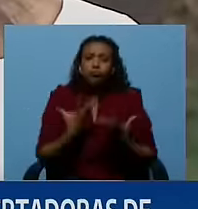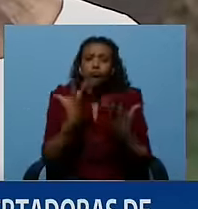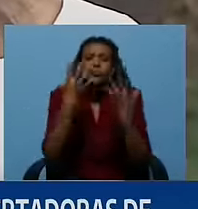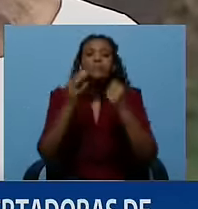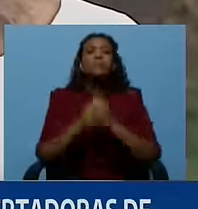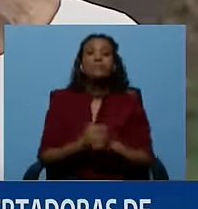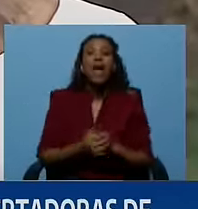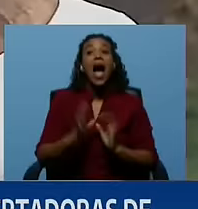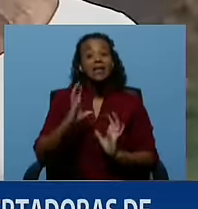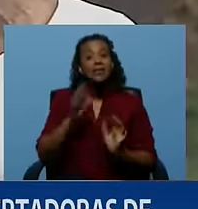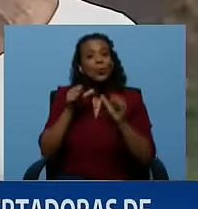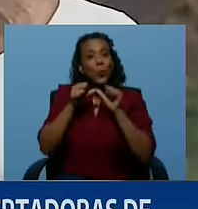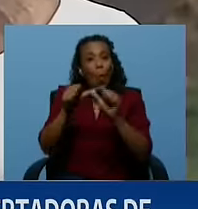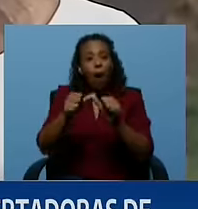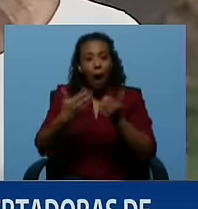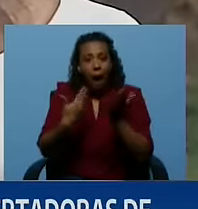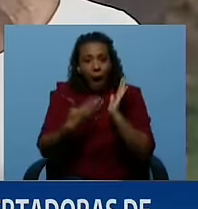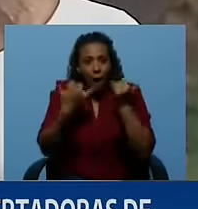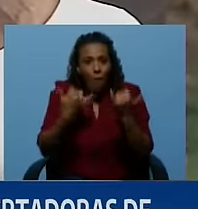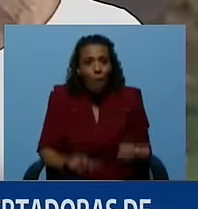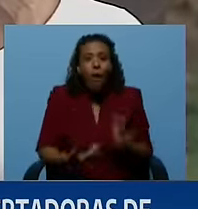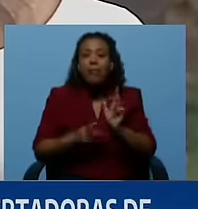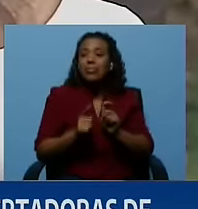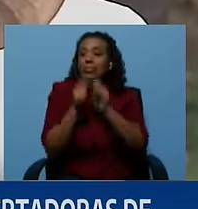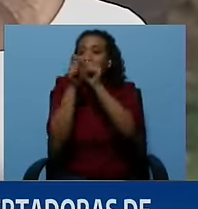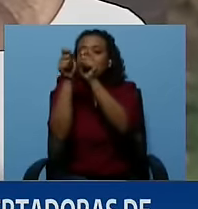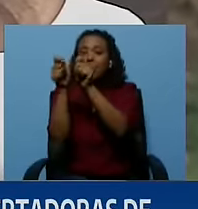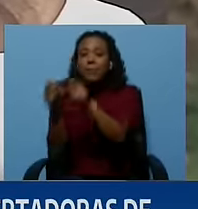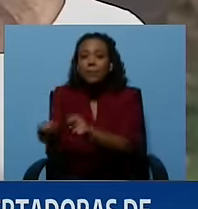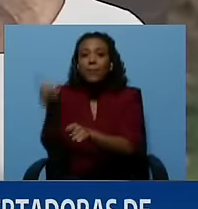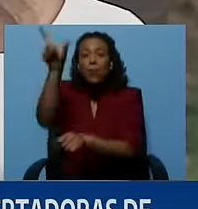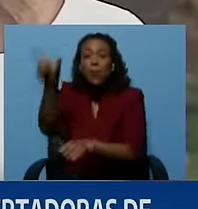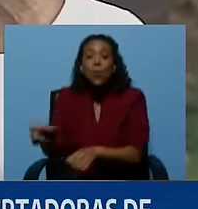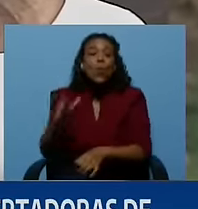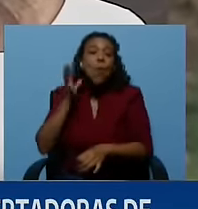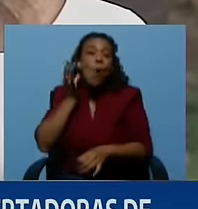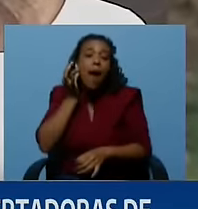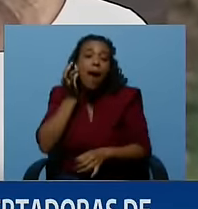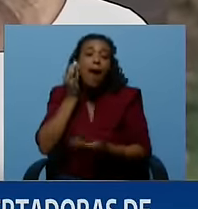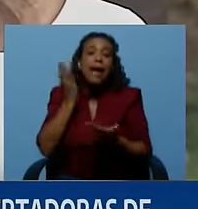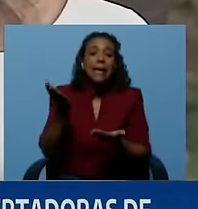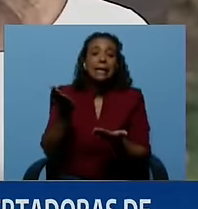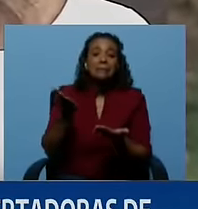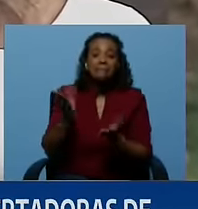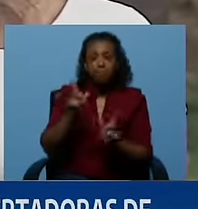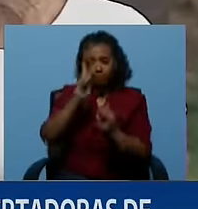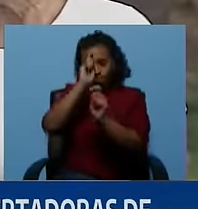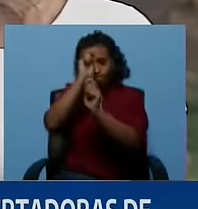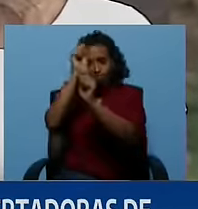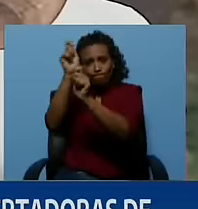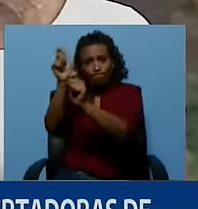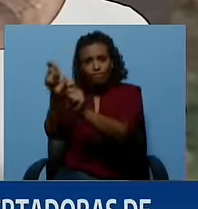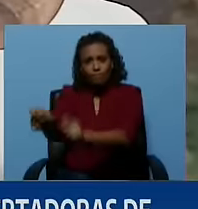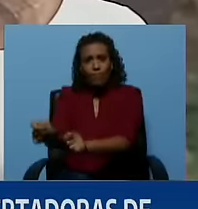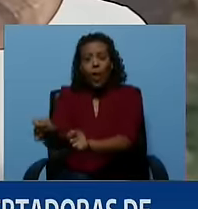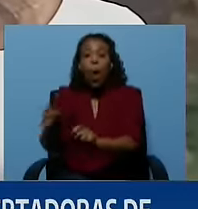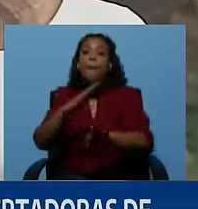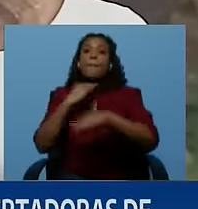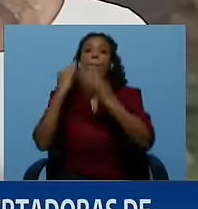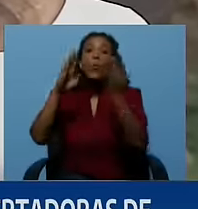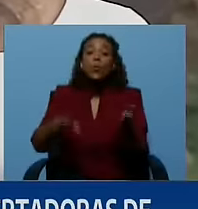Así que voy a proceder a entregarle la condecoración